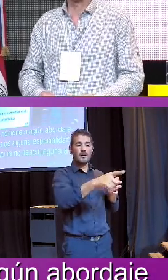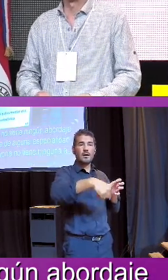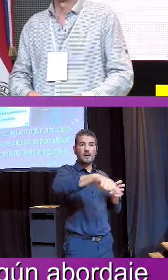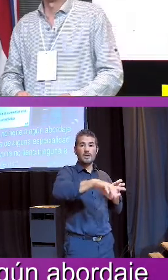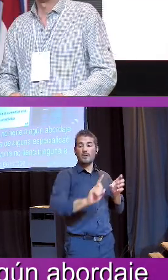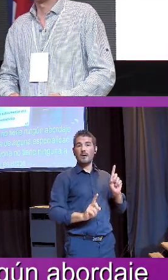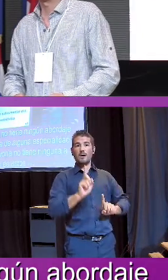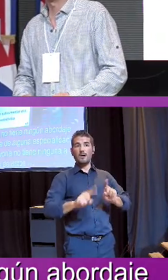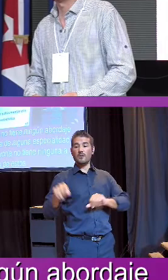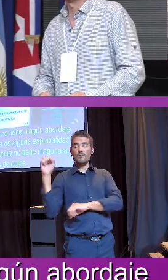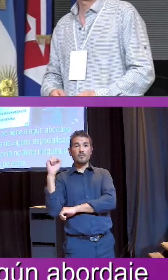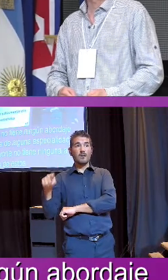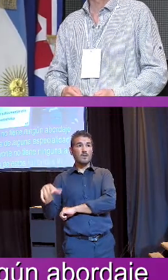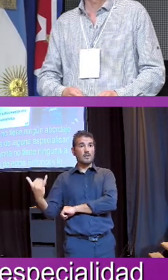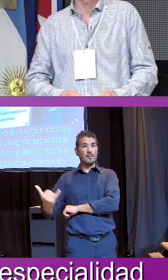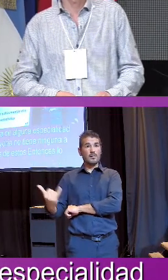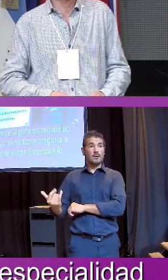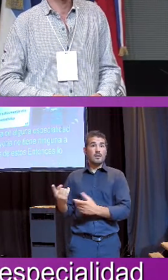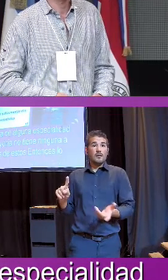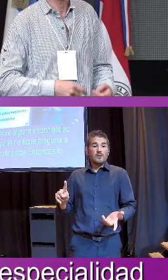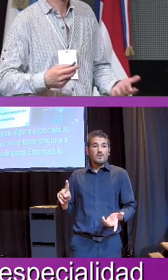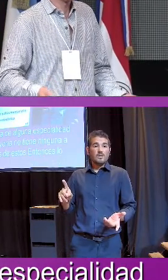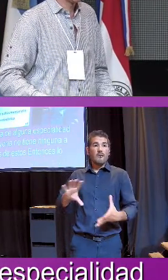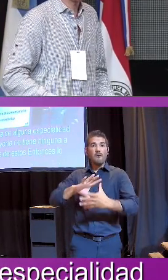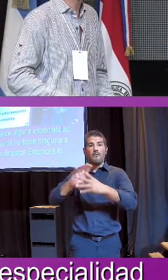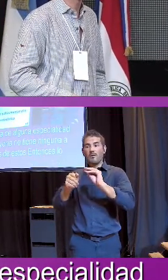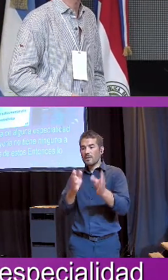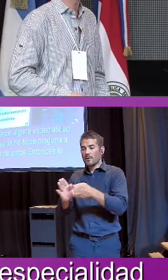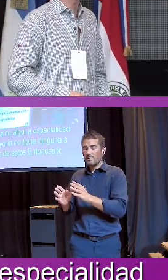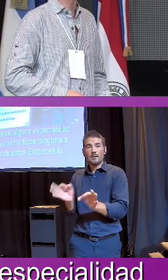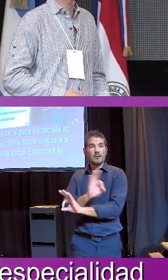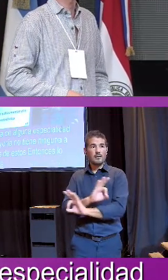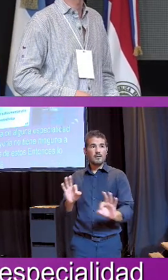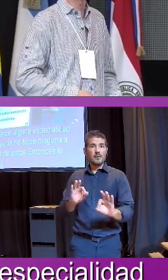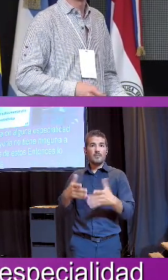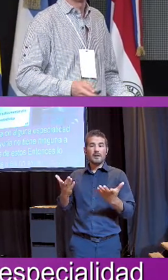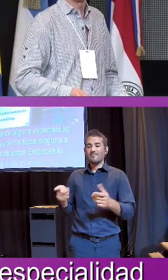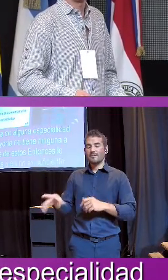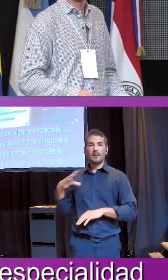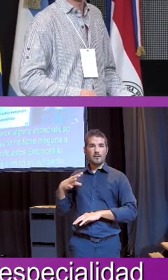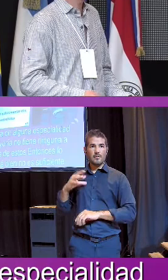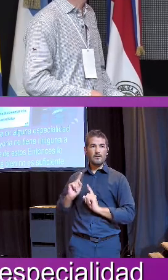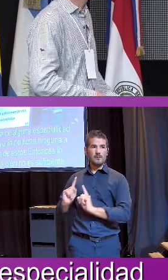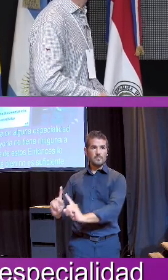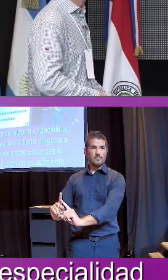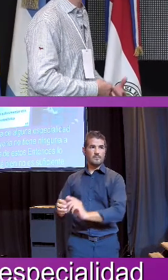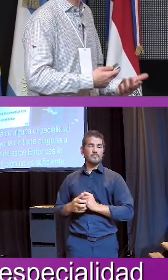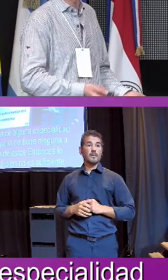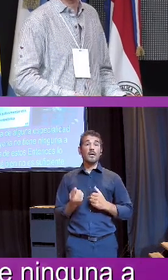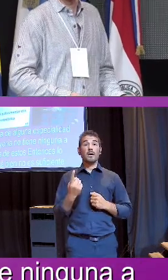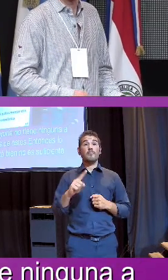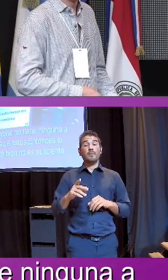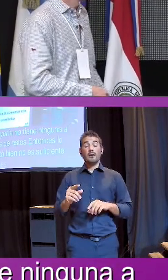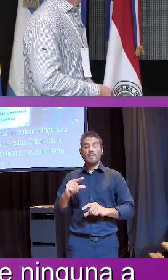ellos. Entonces es lo único que tienen. En ese caso no está bien, no es suficiente, pero comparado con lo que había es